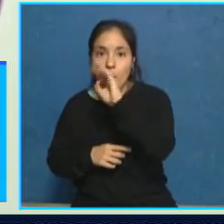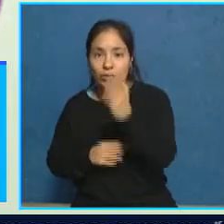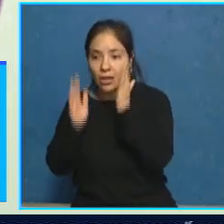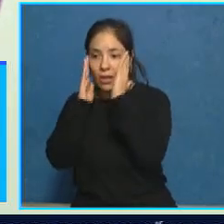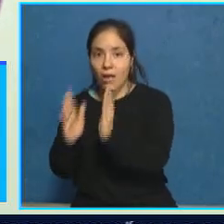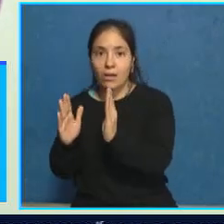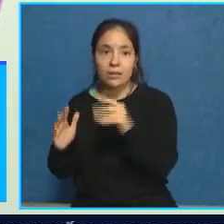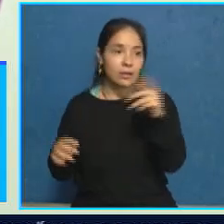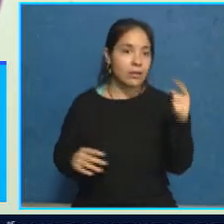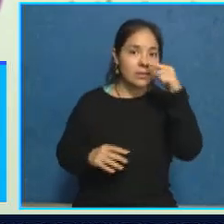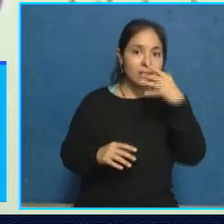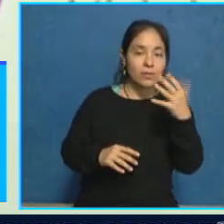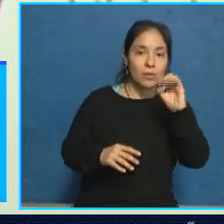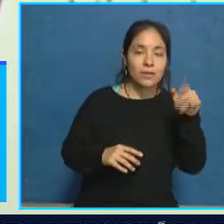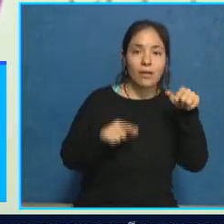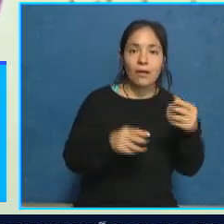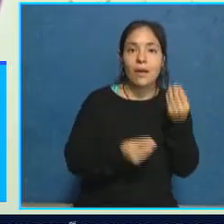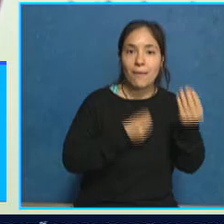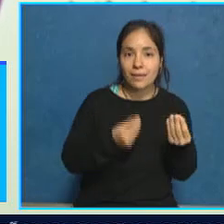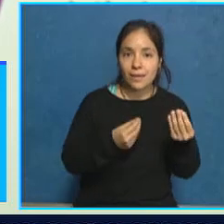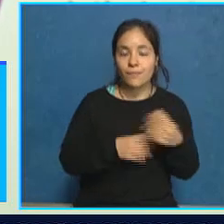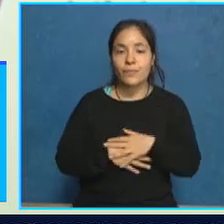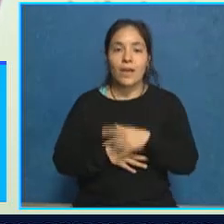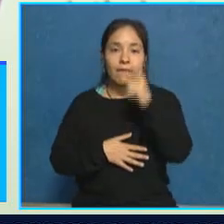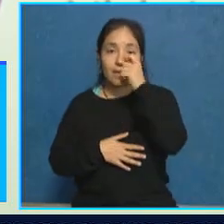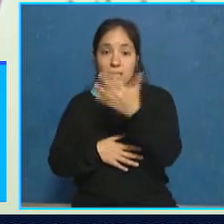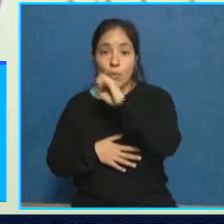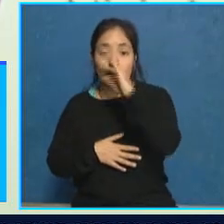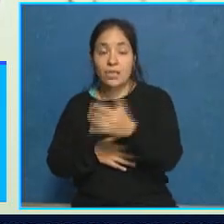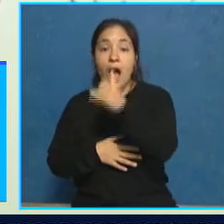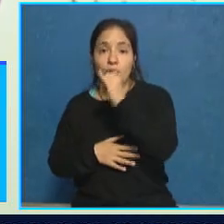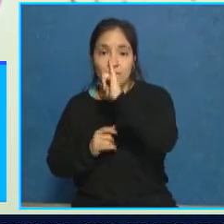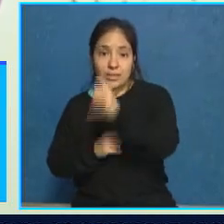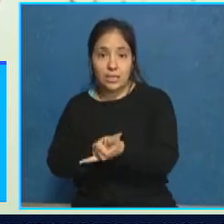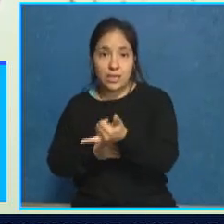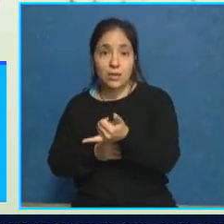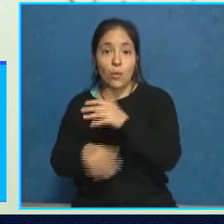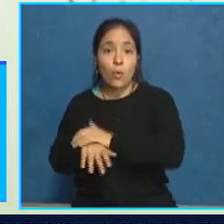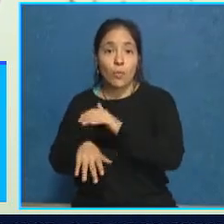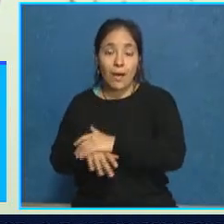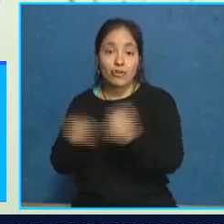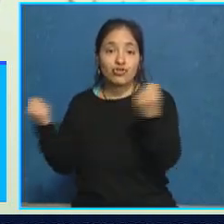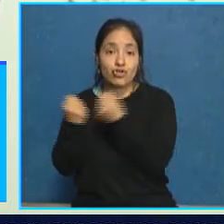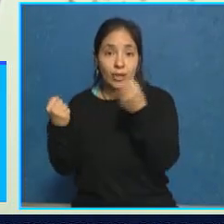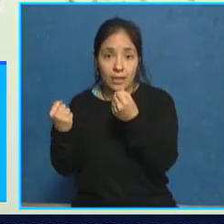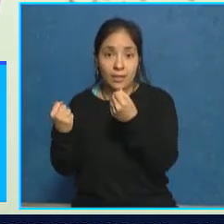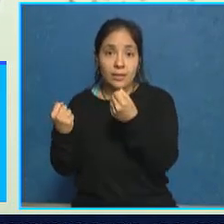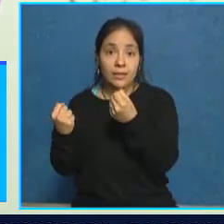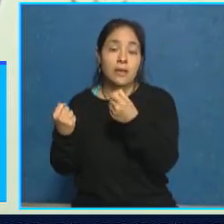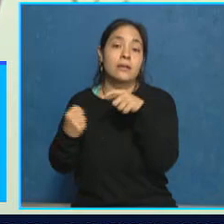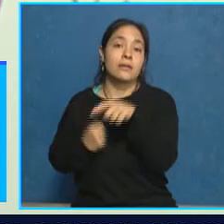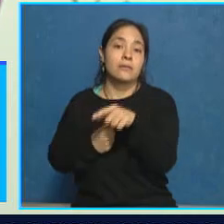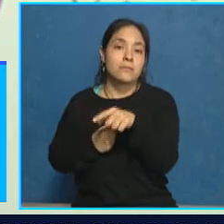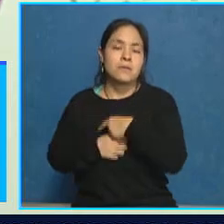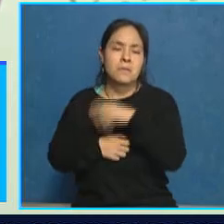Y a su vez, ese 25% o ese accidente donde el alcohol está involucrado, nunca,